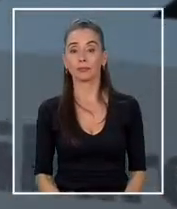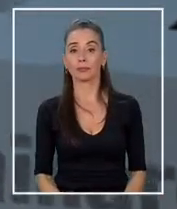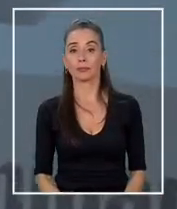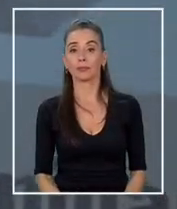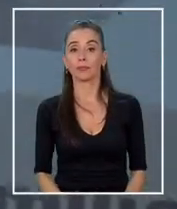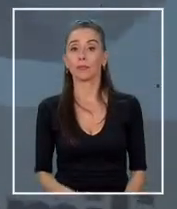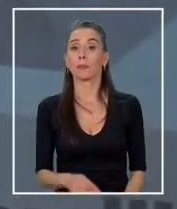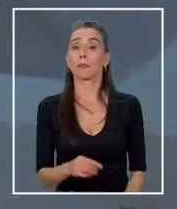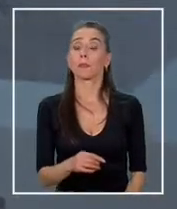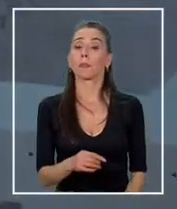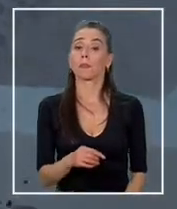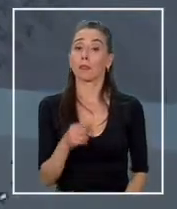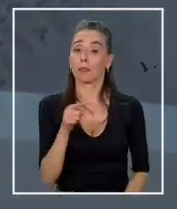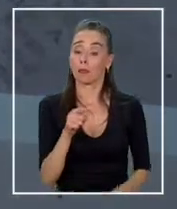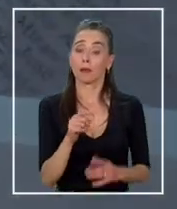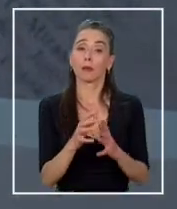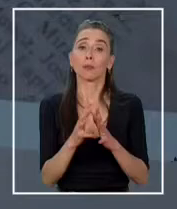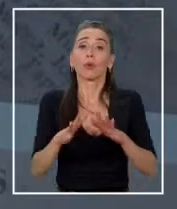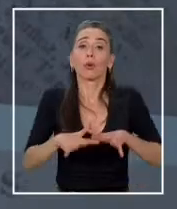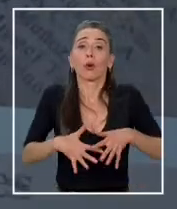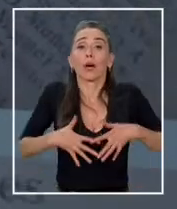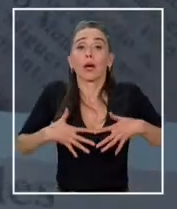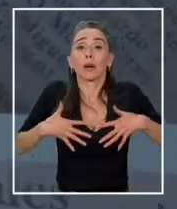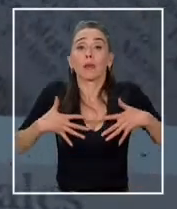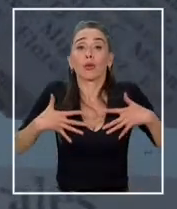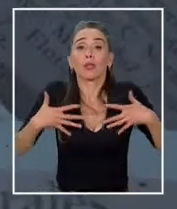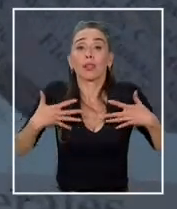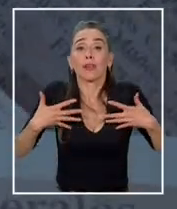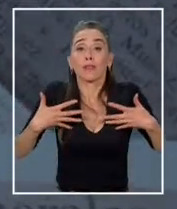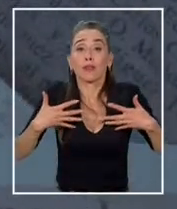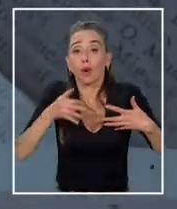Y eso fue algo muy emotivo.